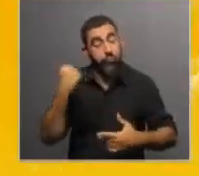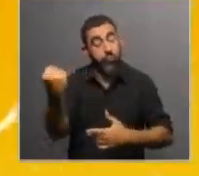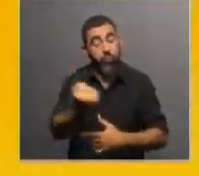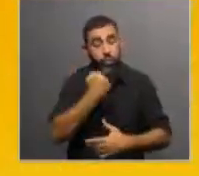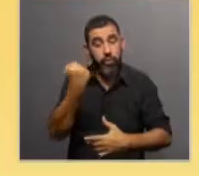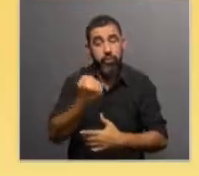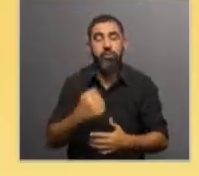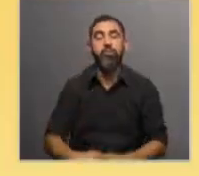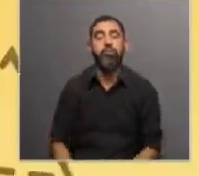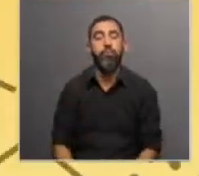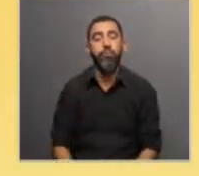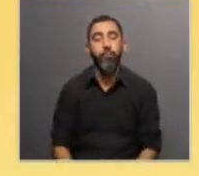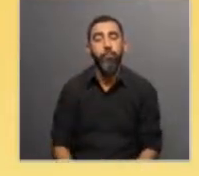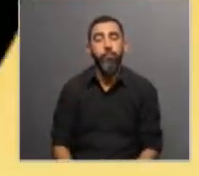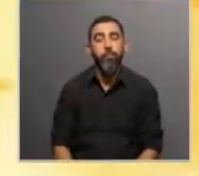importante.